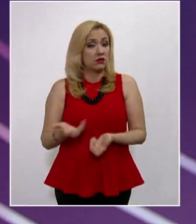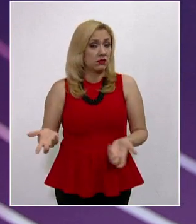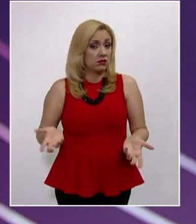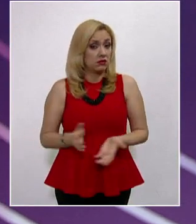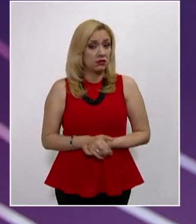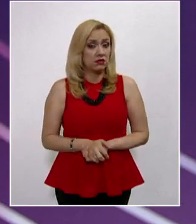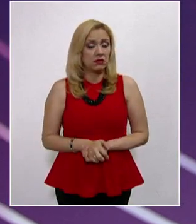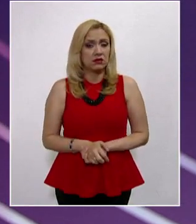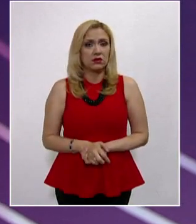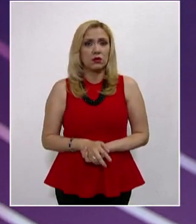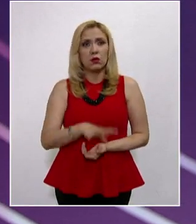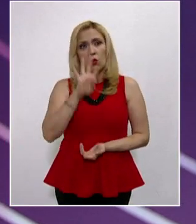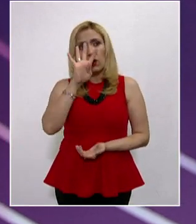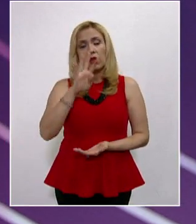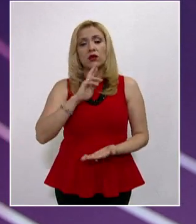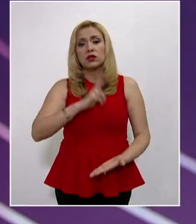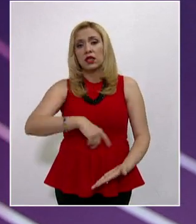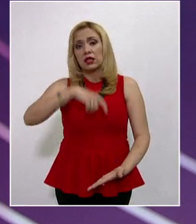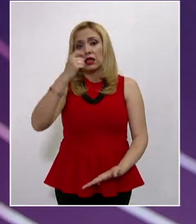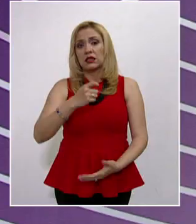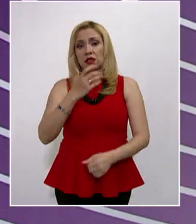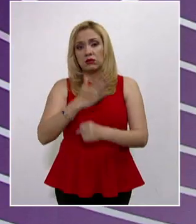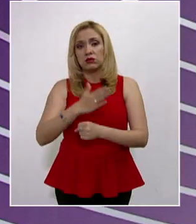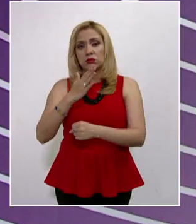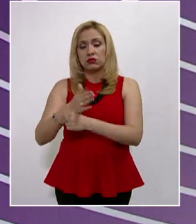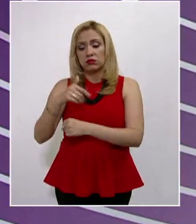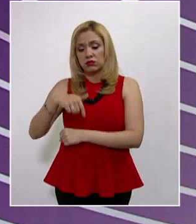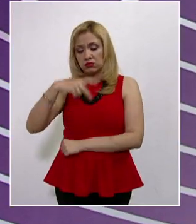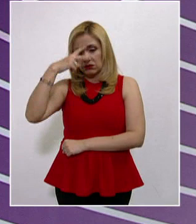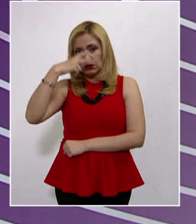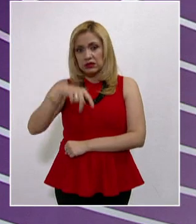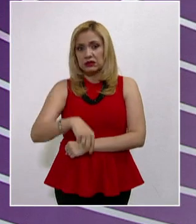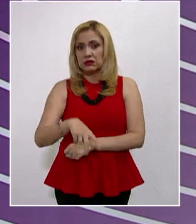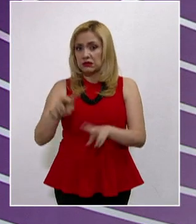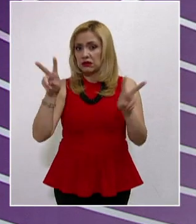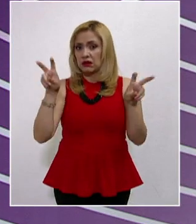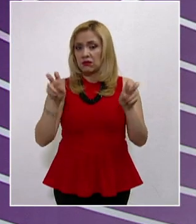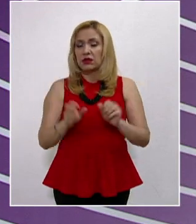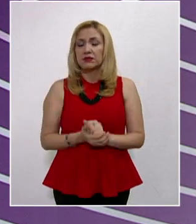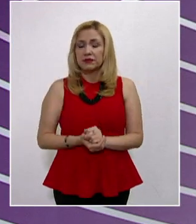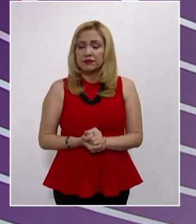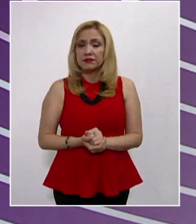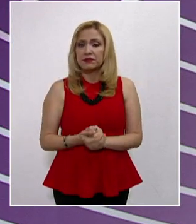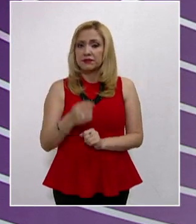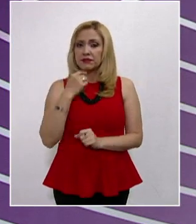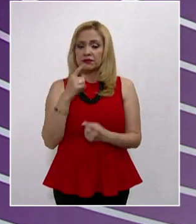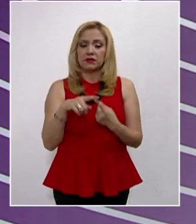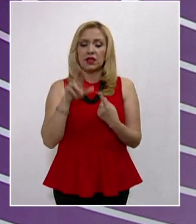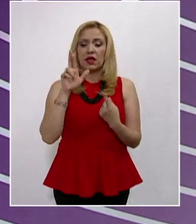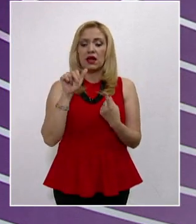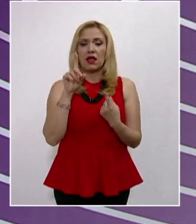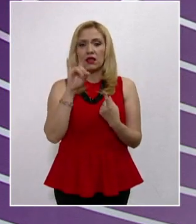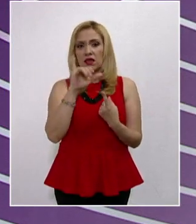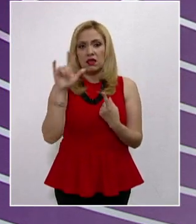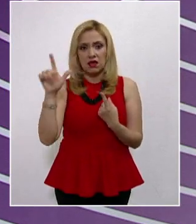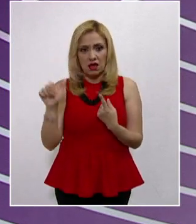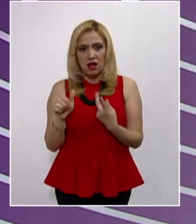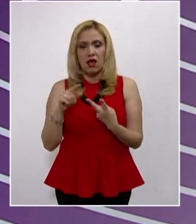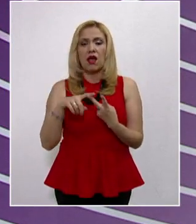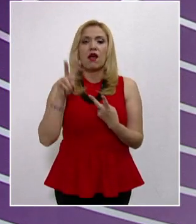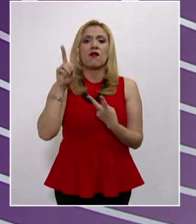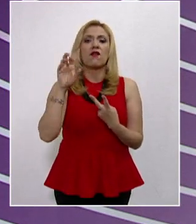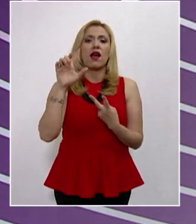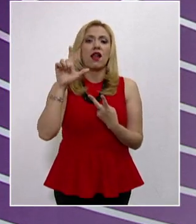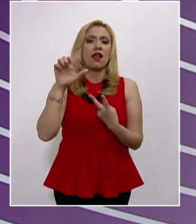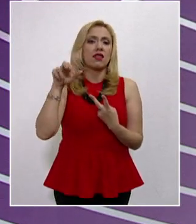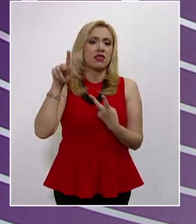Entonces, 4 sentencias condenatorias para México existen en este tema, ¿no? Nos platicaban Radilla,